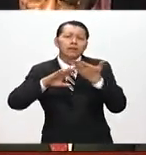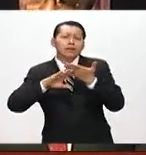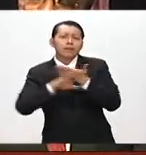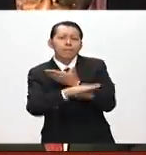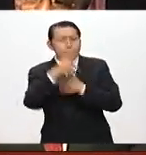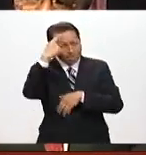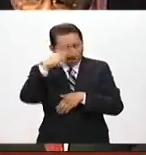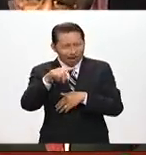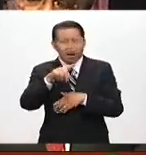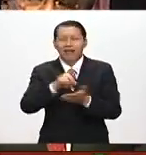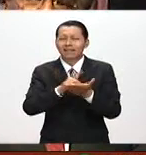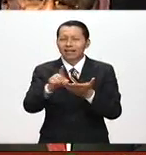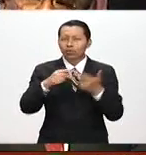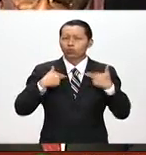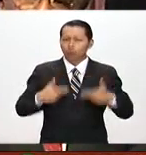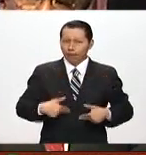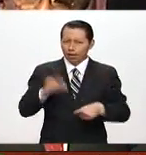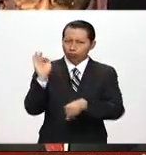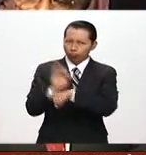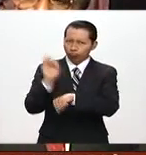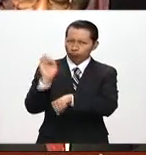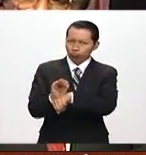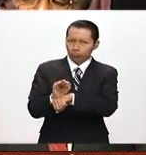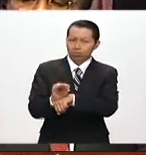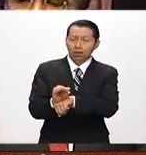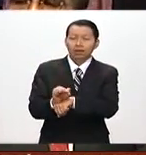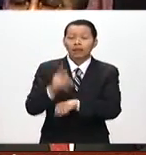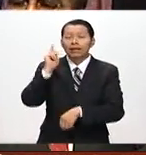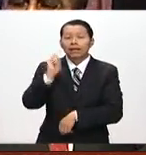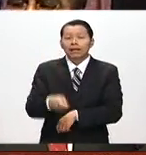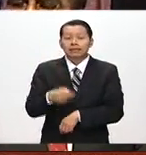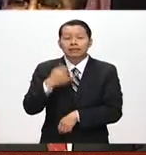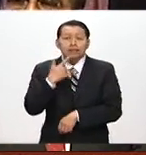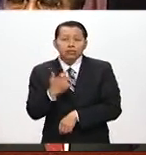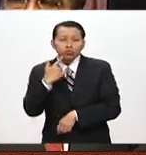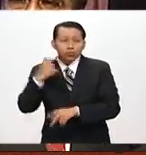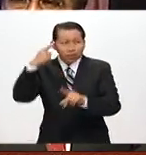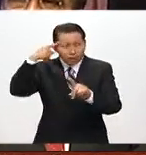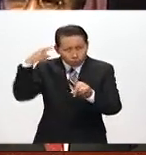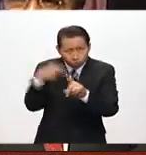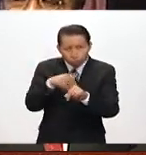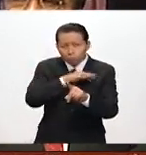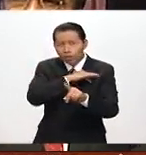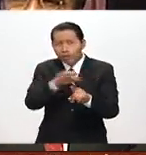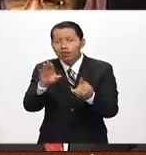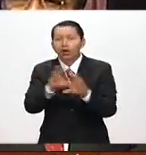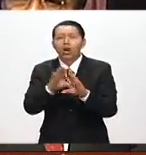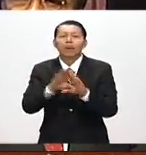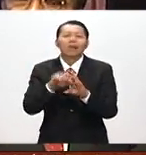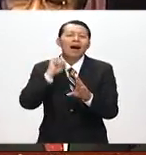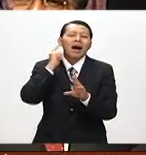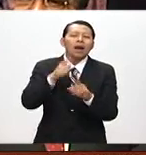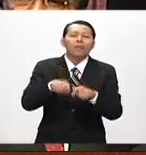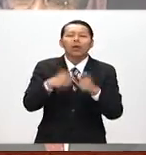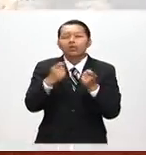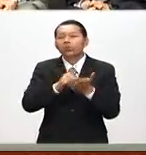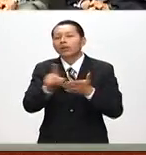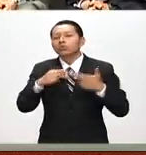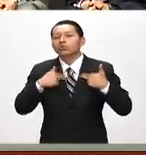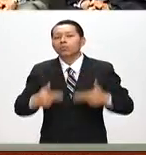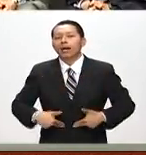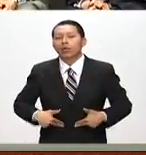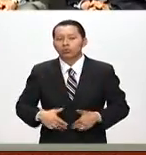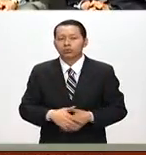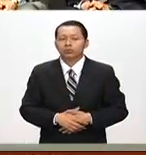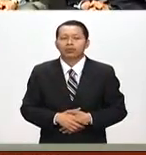Seguro Social. Se trata de enfocar los esfuerzos para evitar violación a los derechos humanos. En